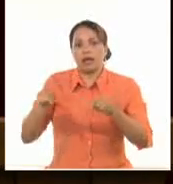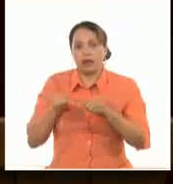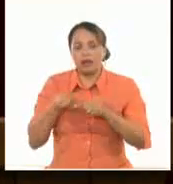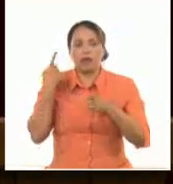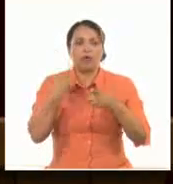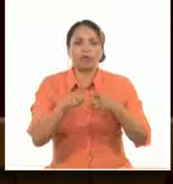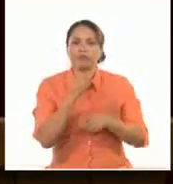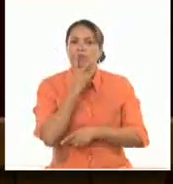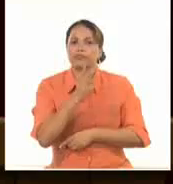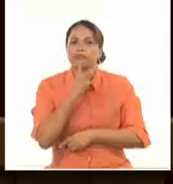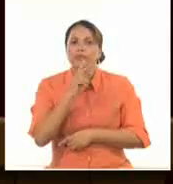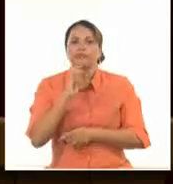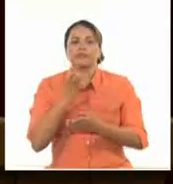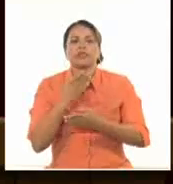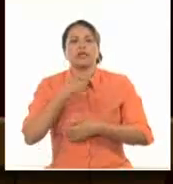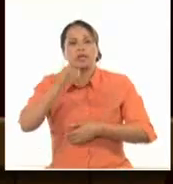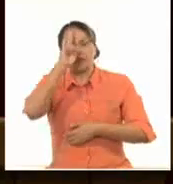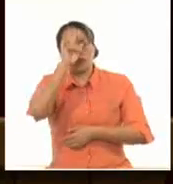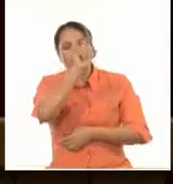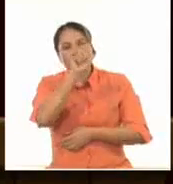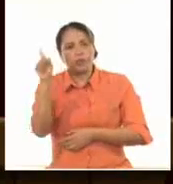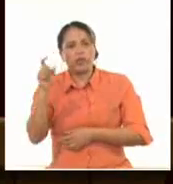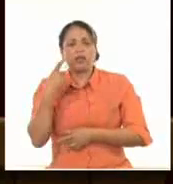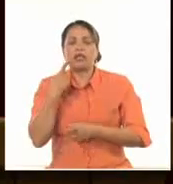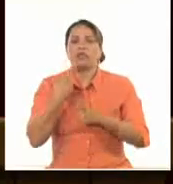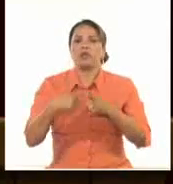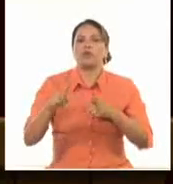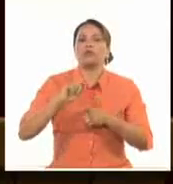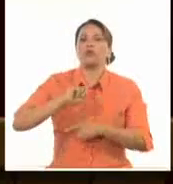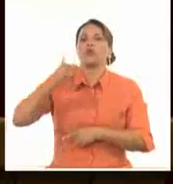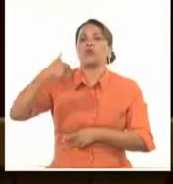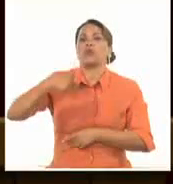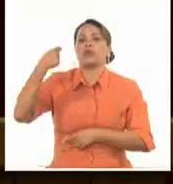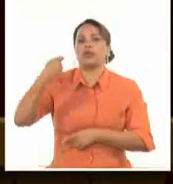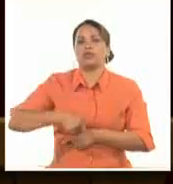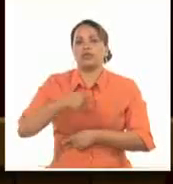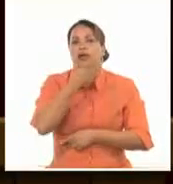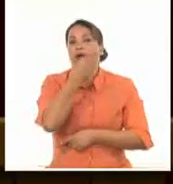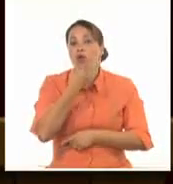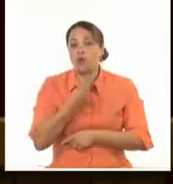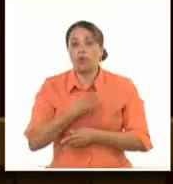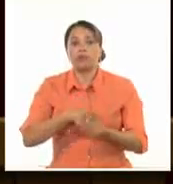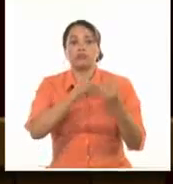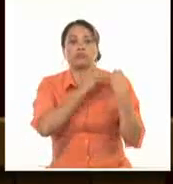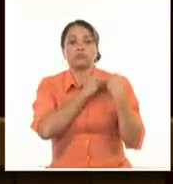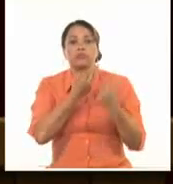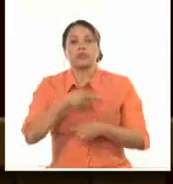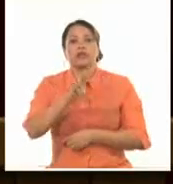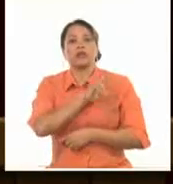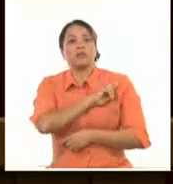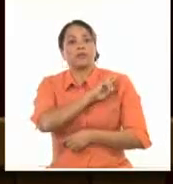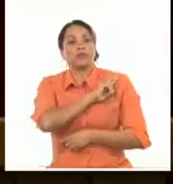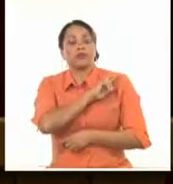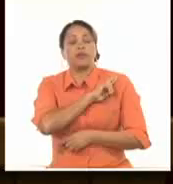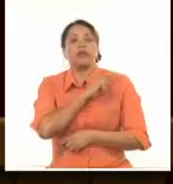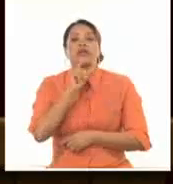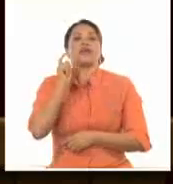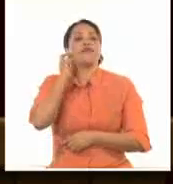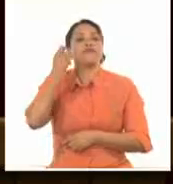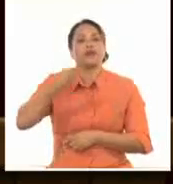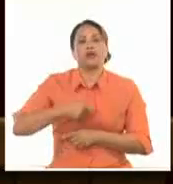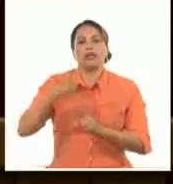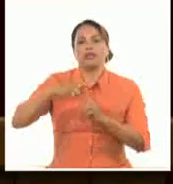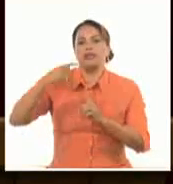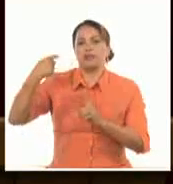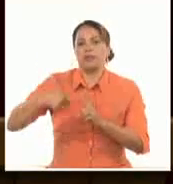en las instituciones de salud, los juristas jóvenes que asumen responsabilidades en las fiscalías y tribunales a los diferentes